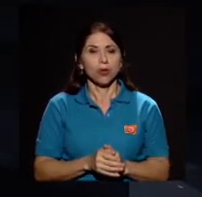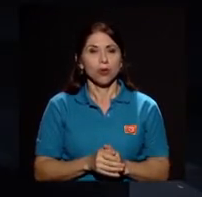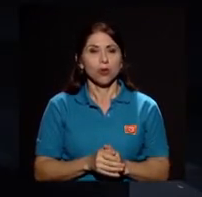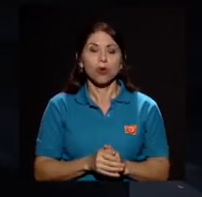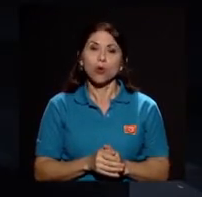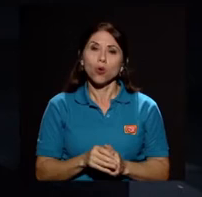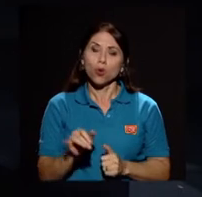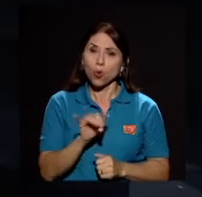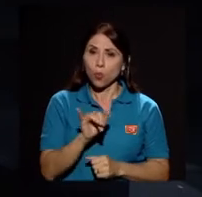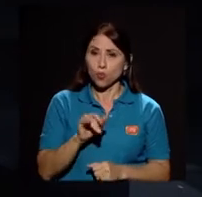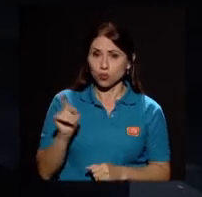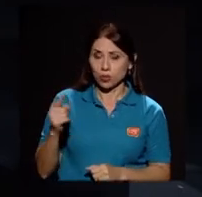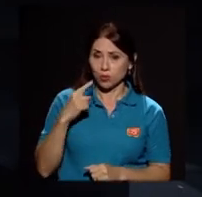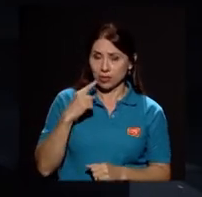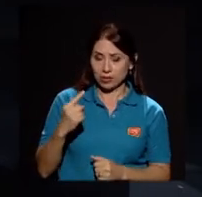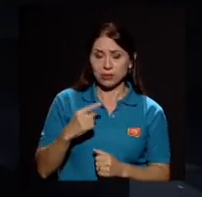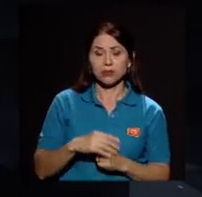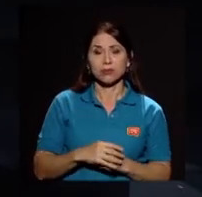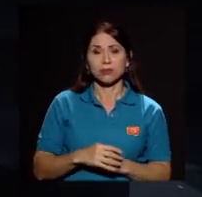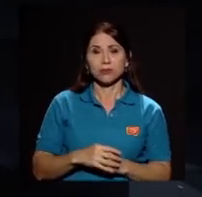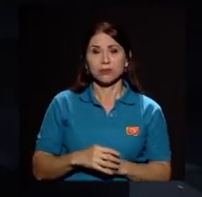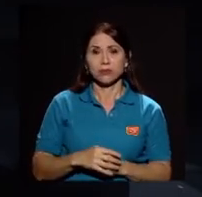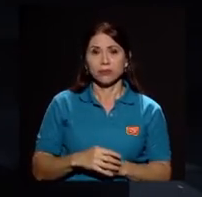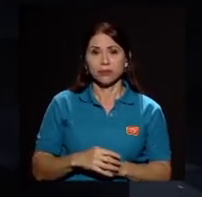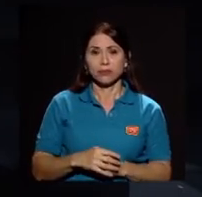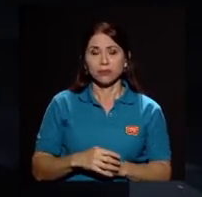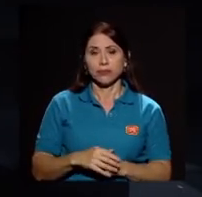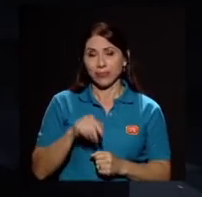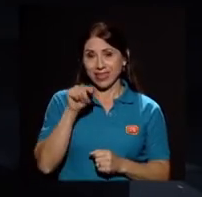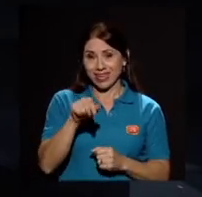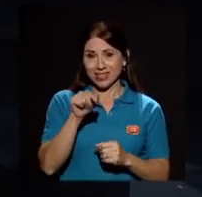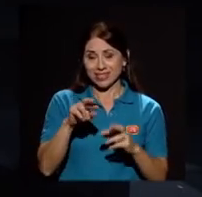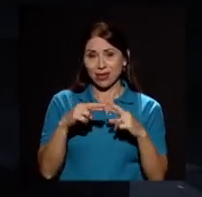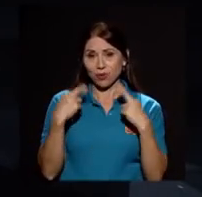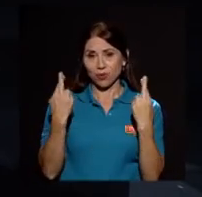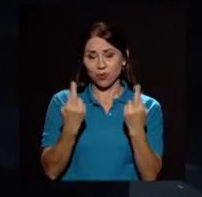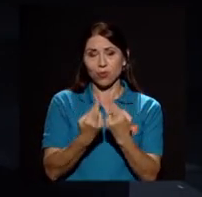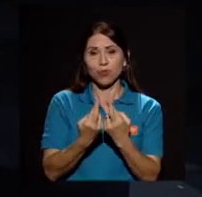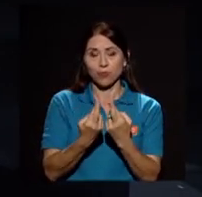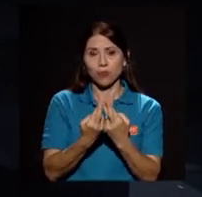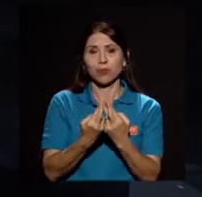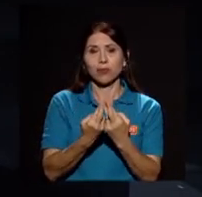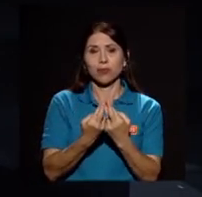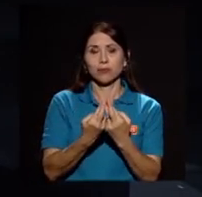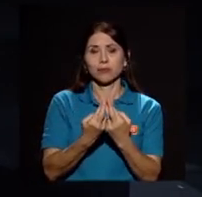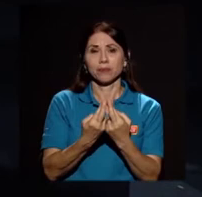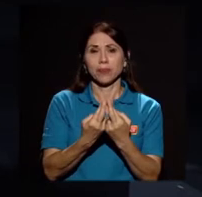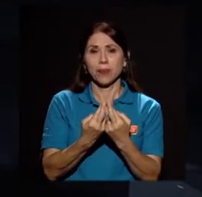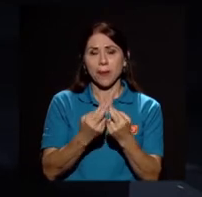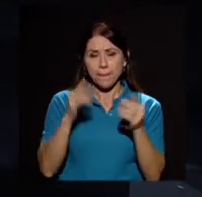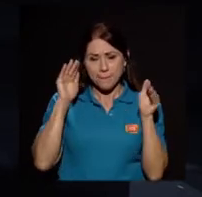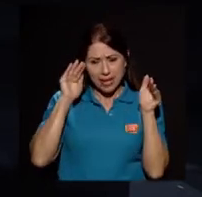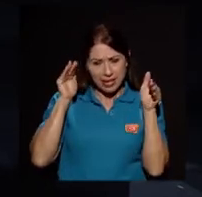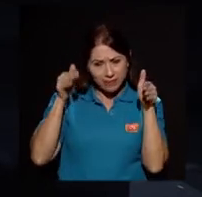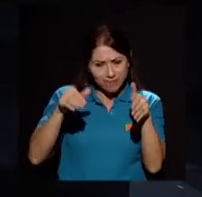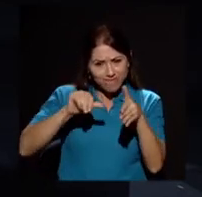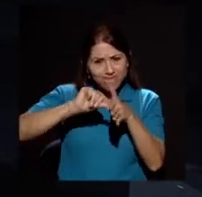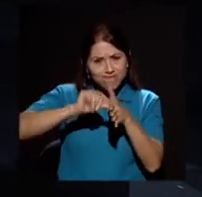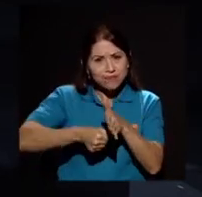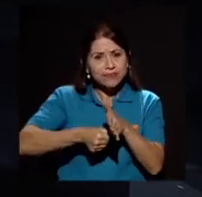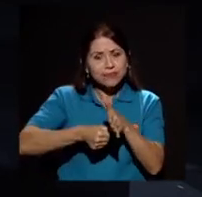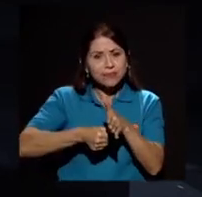de hecho está como bbva a su valla a la